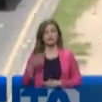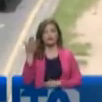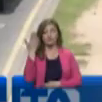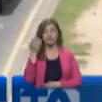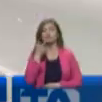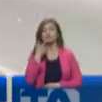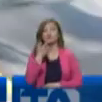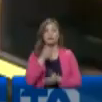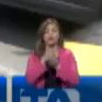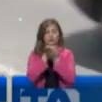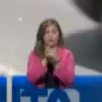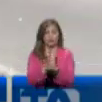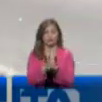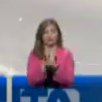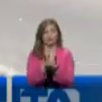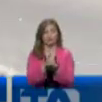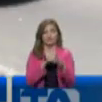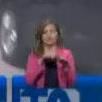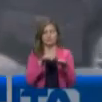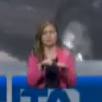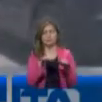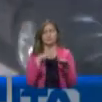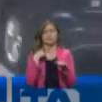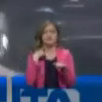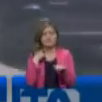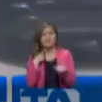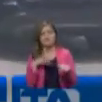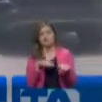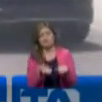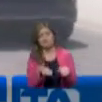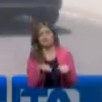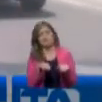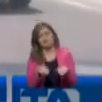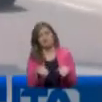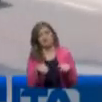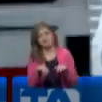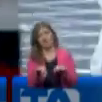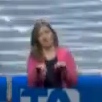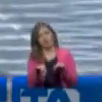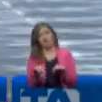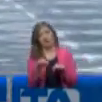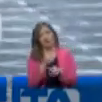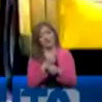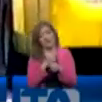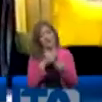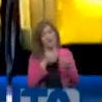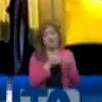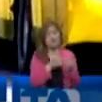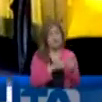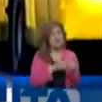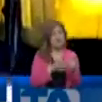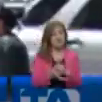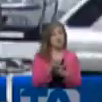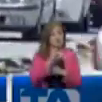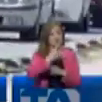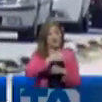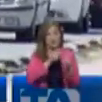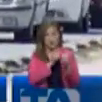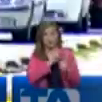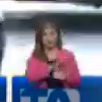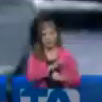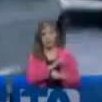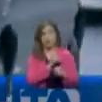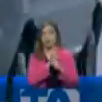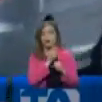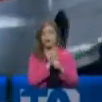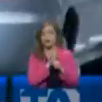esta medida ayudará a aliviar el intenso tráfico que se genera por el trabajo de maquinarias. Yunda anunció que se